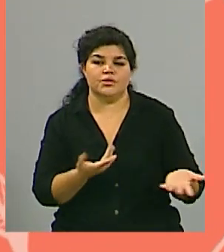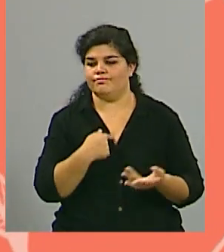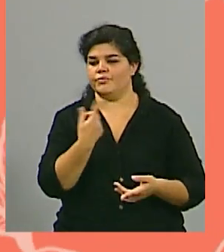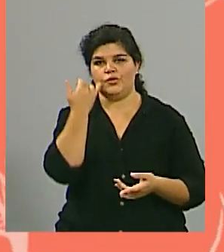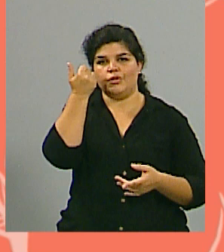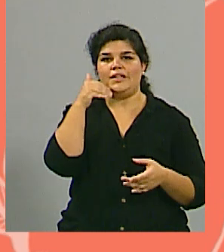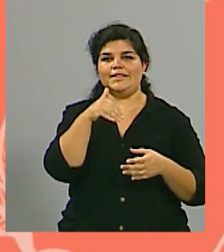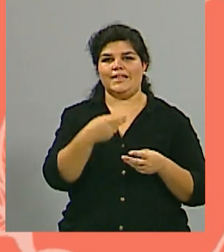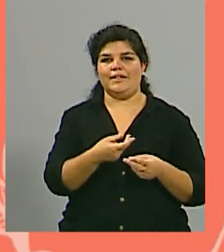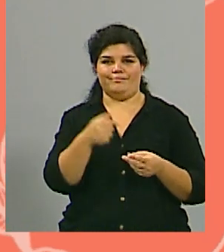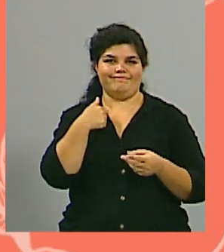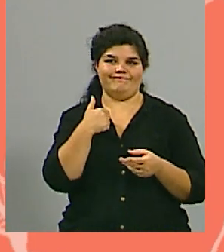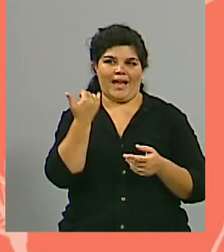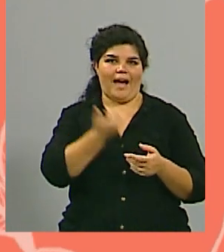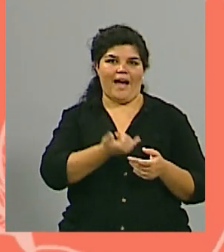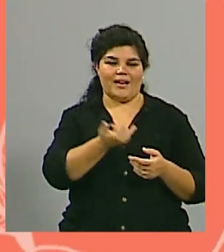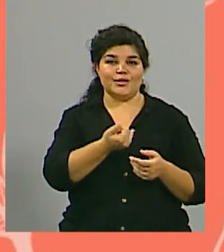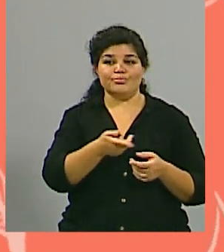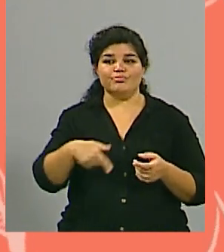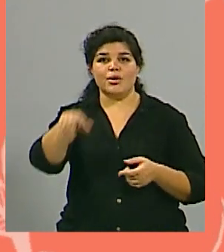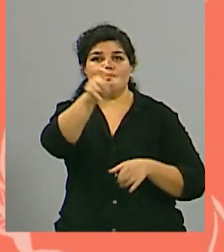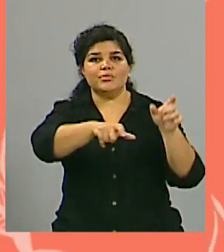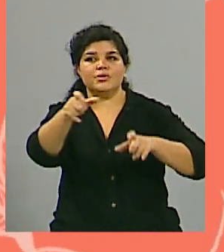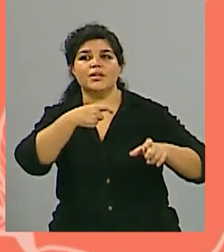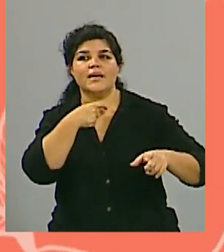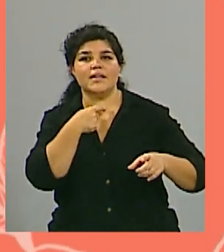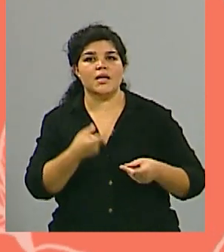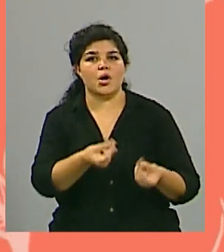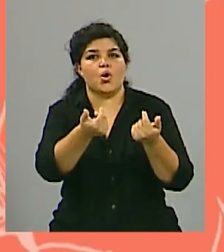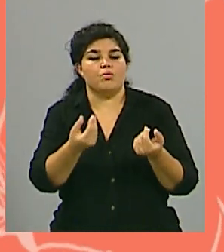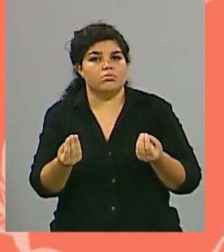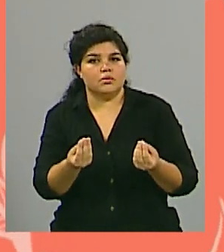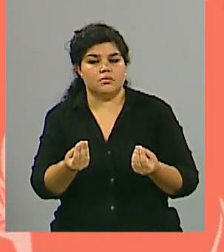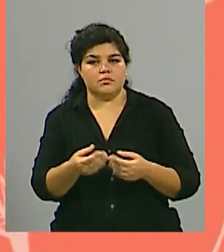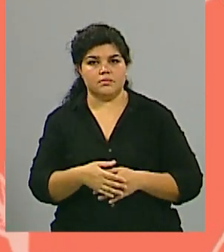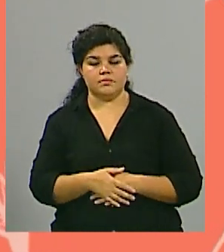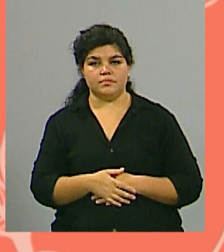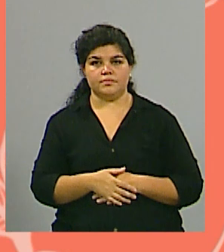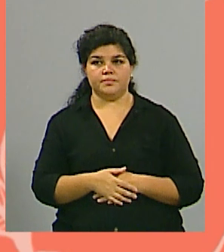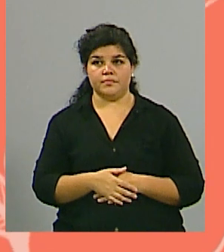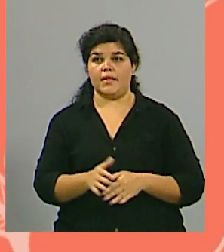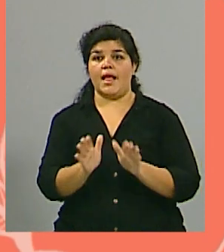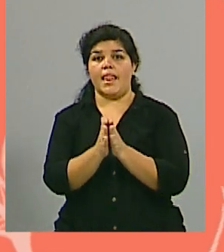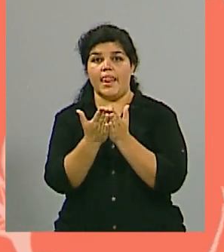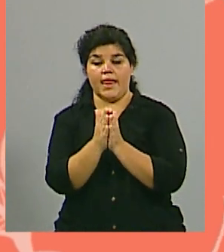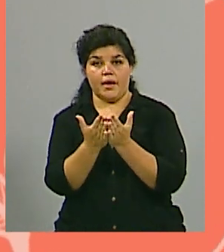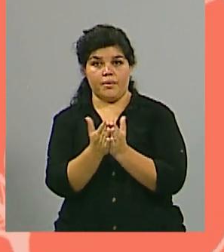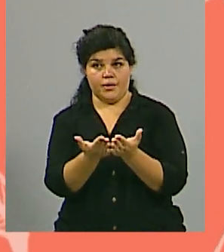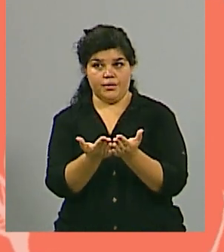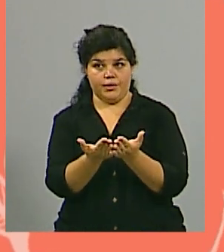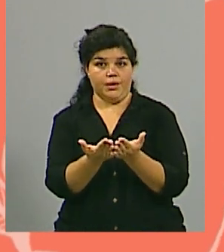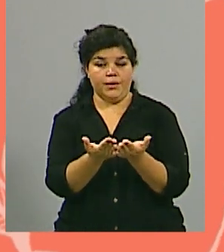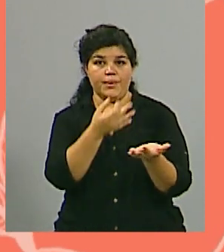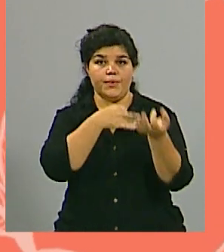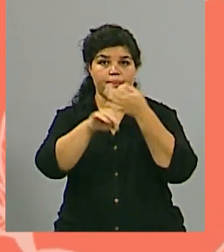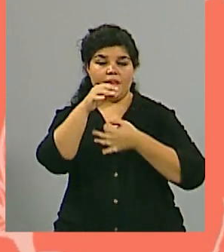gente que nos está viendo por ahí, si quiere tener acceso a esa publicación, ¿cómo puede encontrarla? Bueno, el libro se vende físicamente